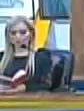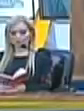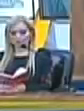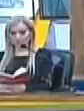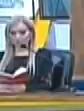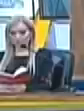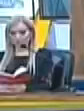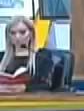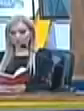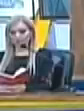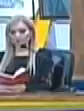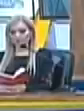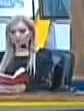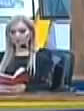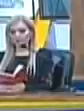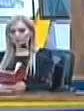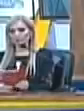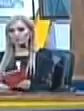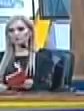jorge rodríguez